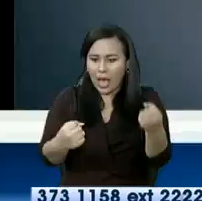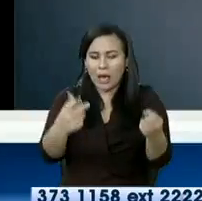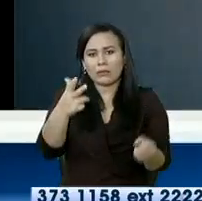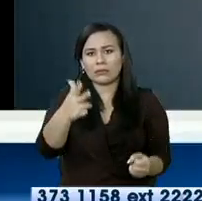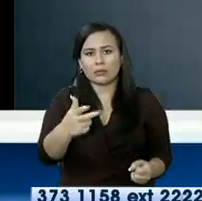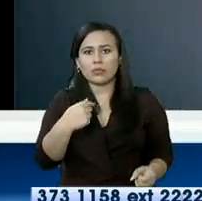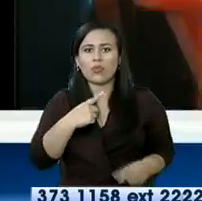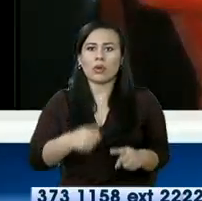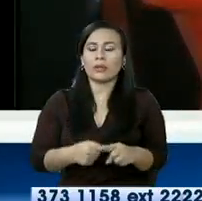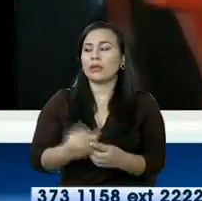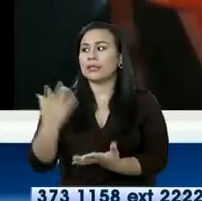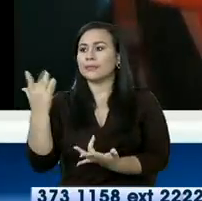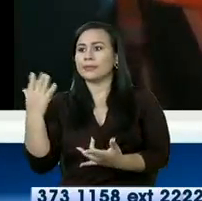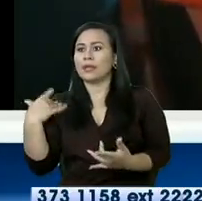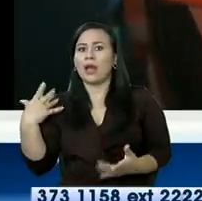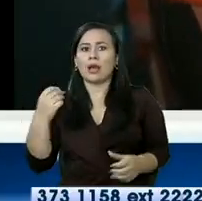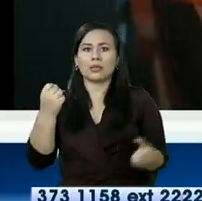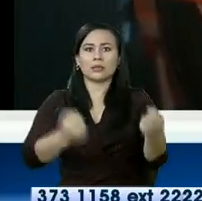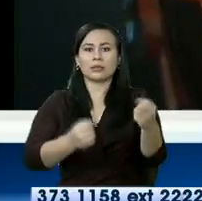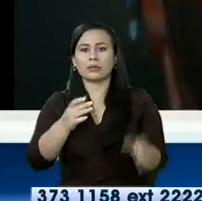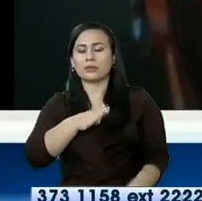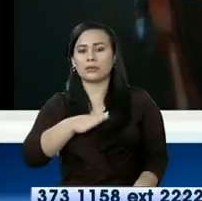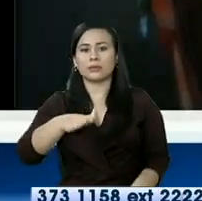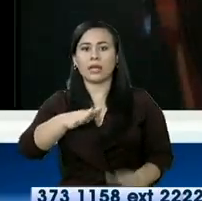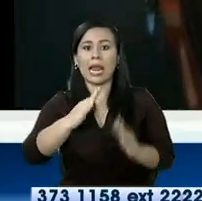vamos a la casa